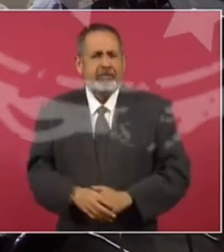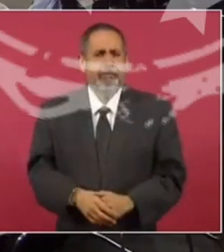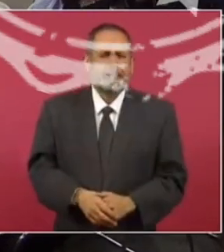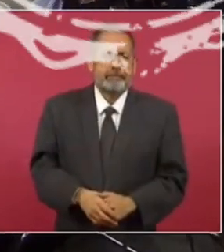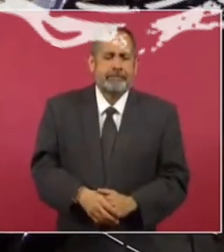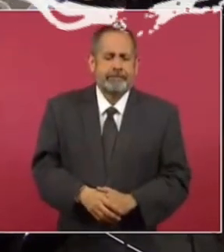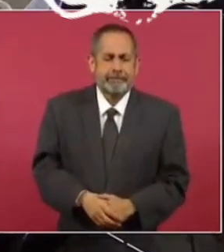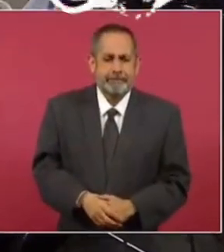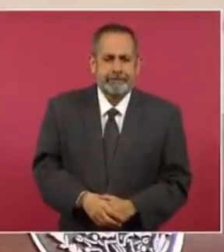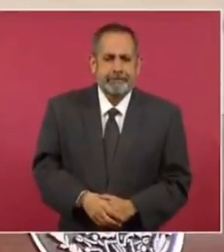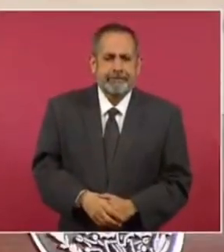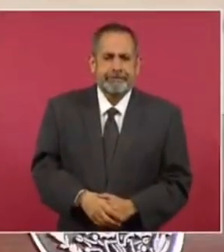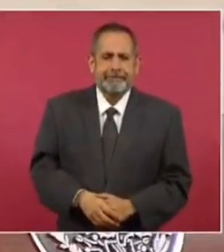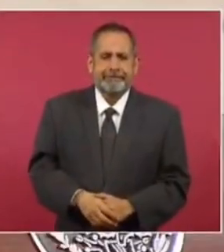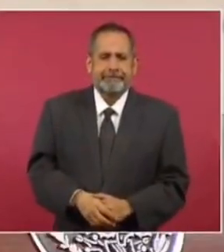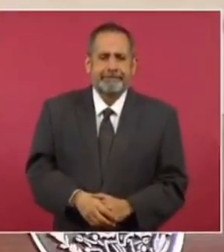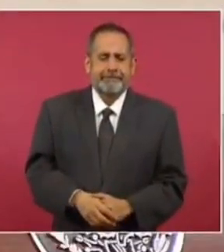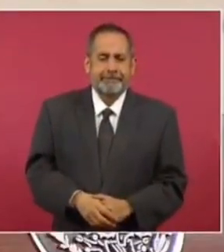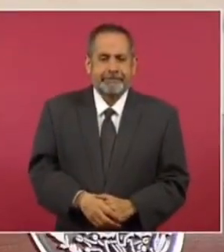mismo,